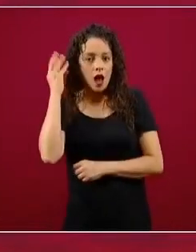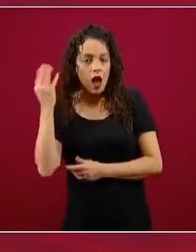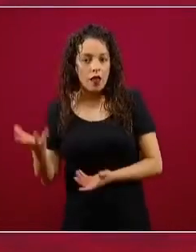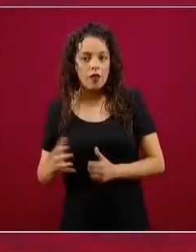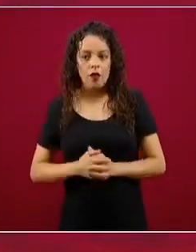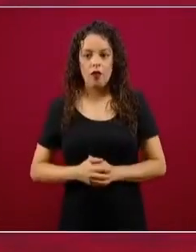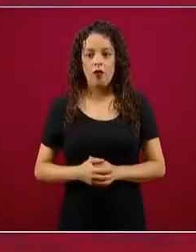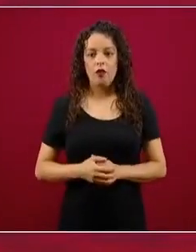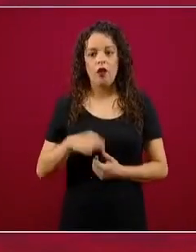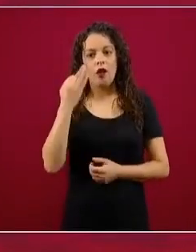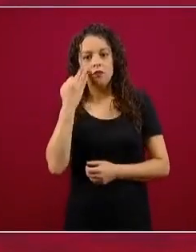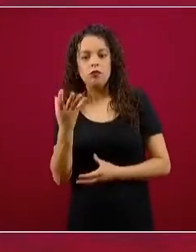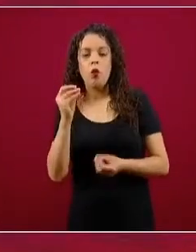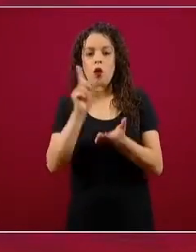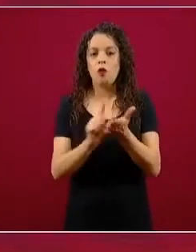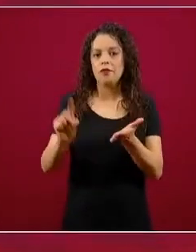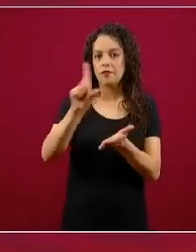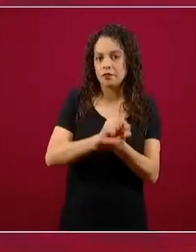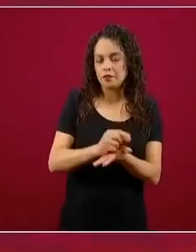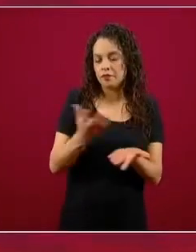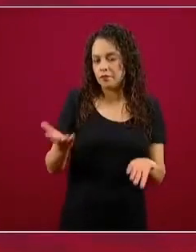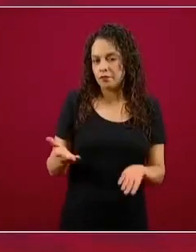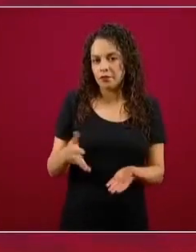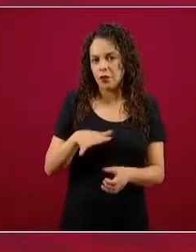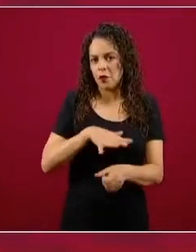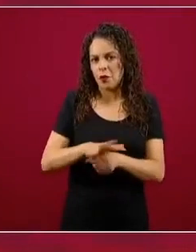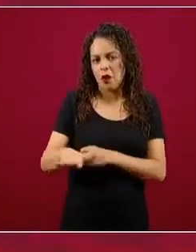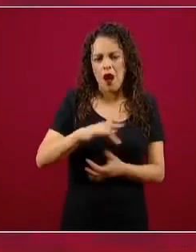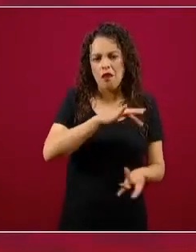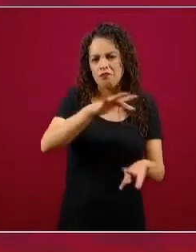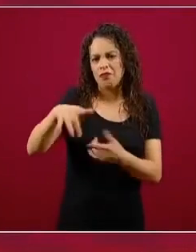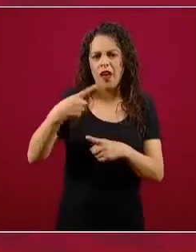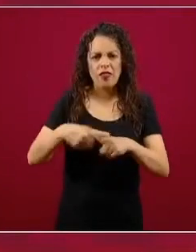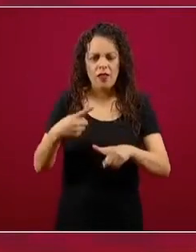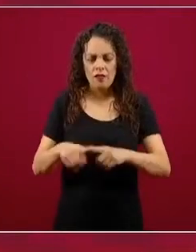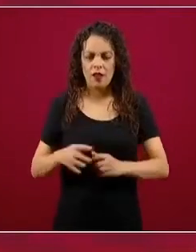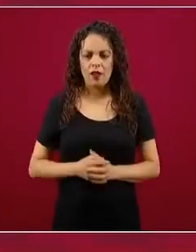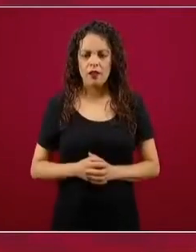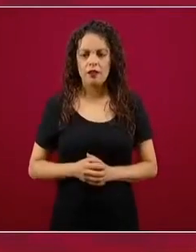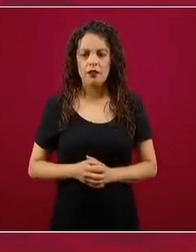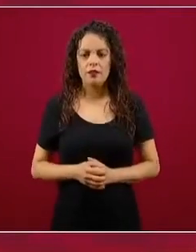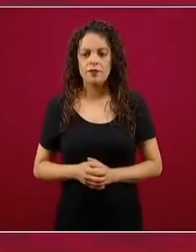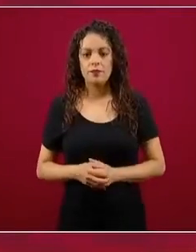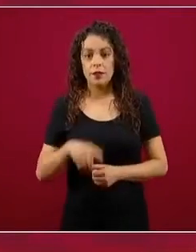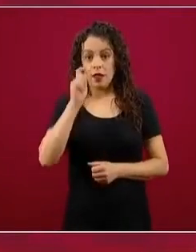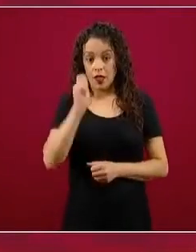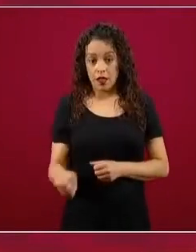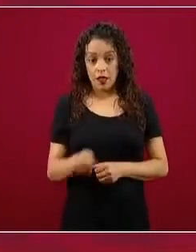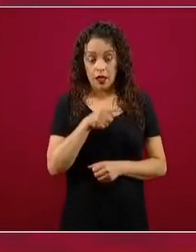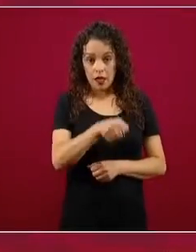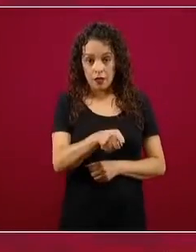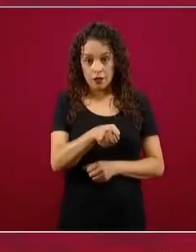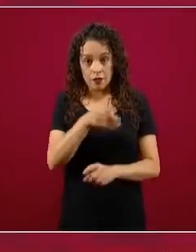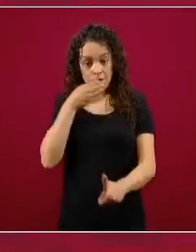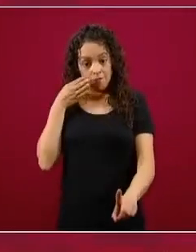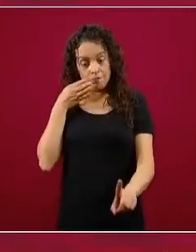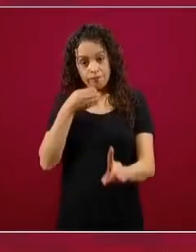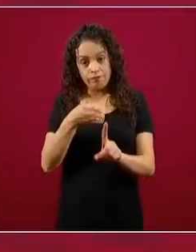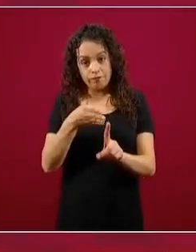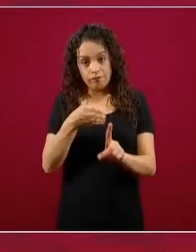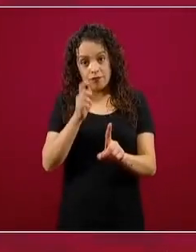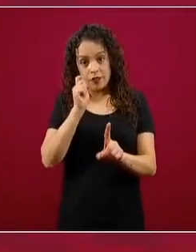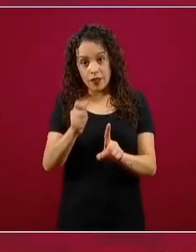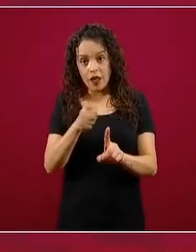sociales, ciertos columnistas, cuyas agendas característicamente están alineadas a